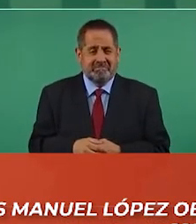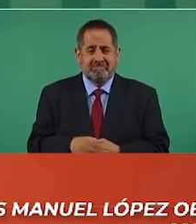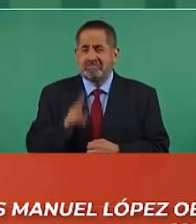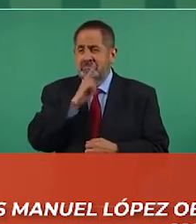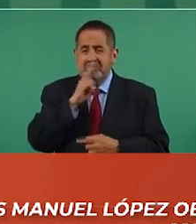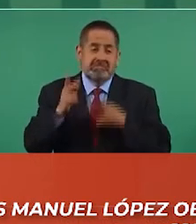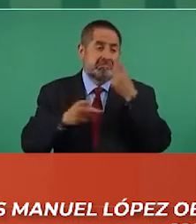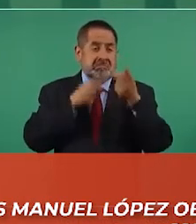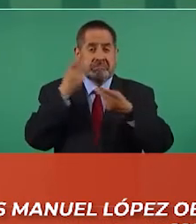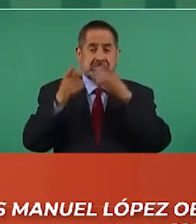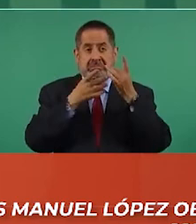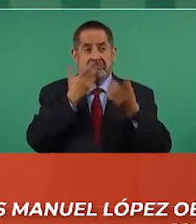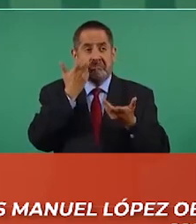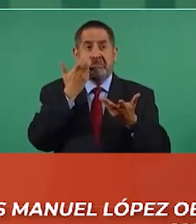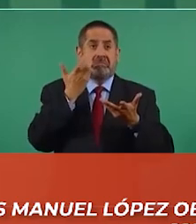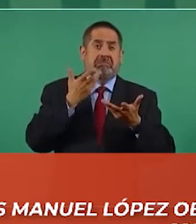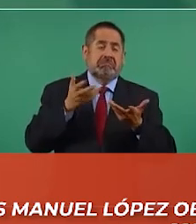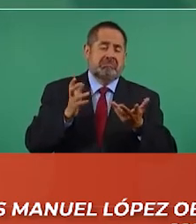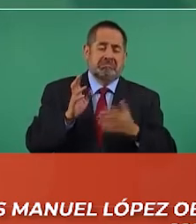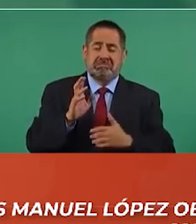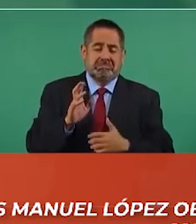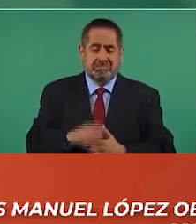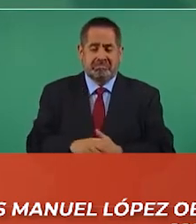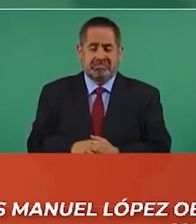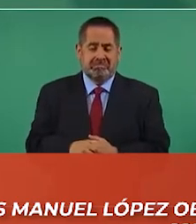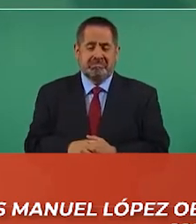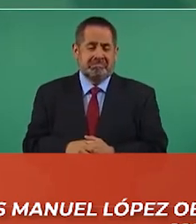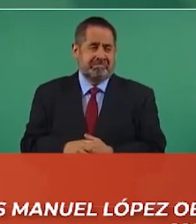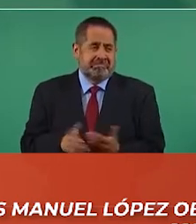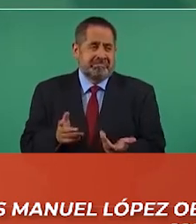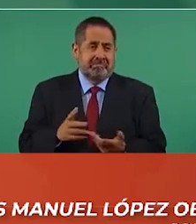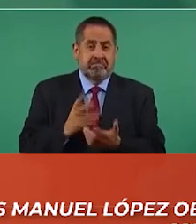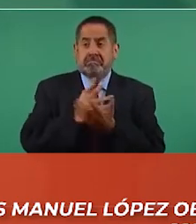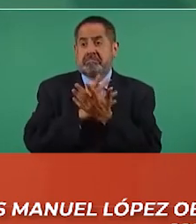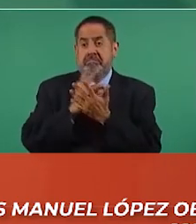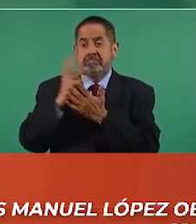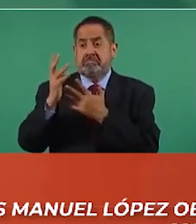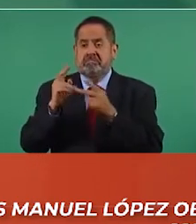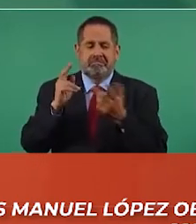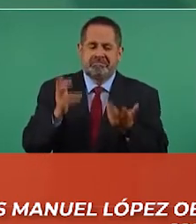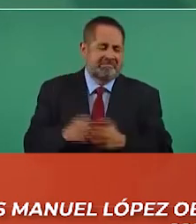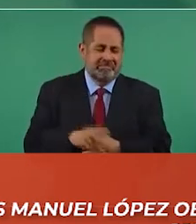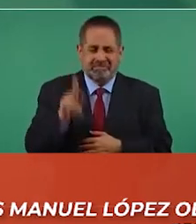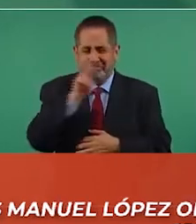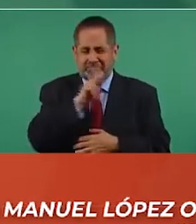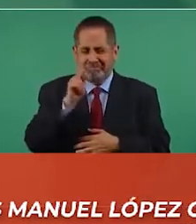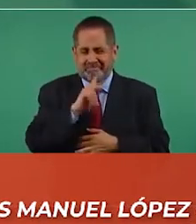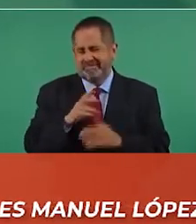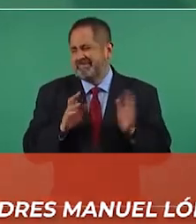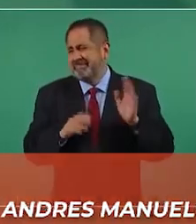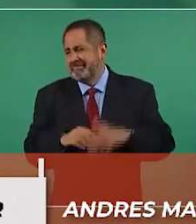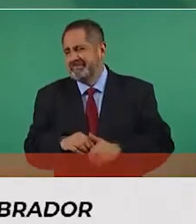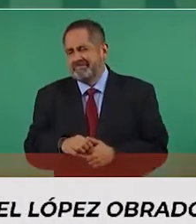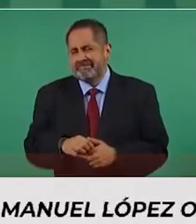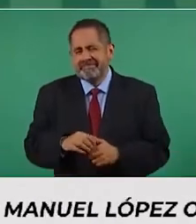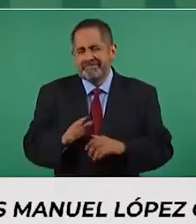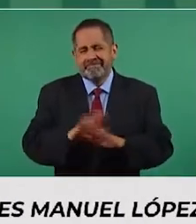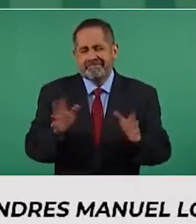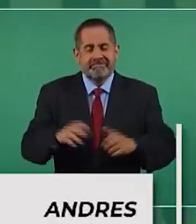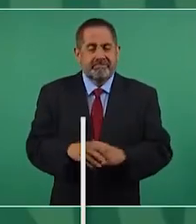noticias sensacionalistas, amarillismo, y ya eso